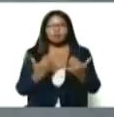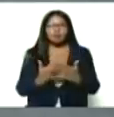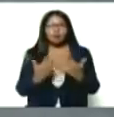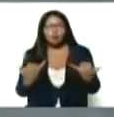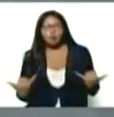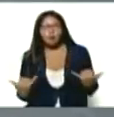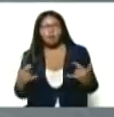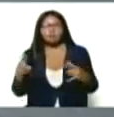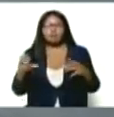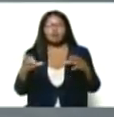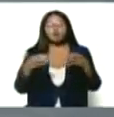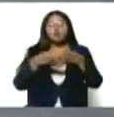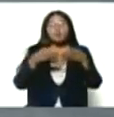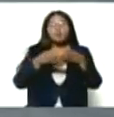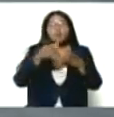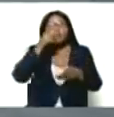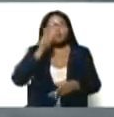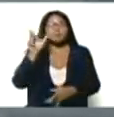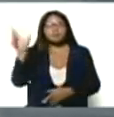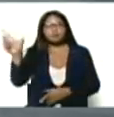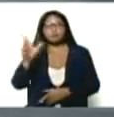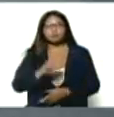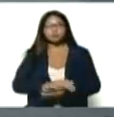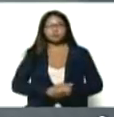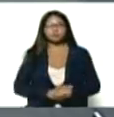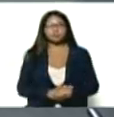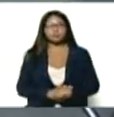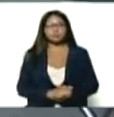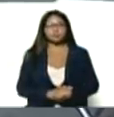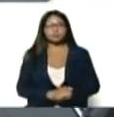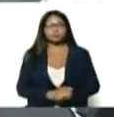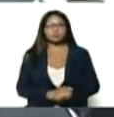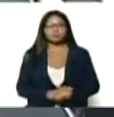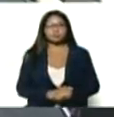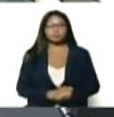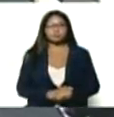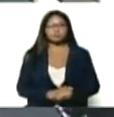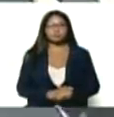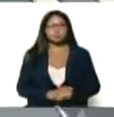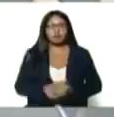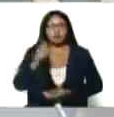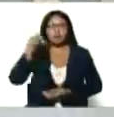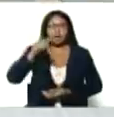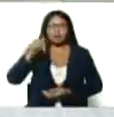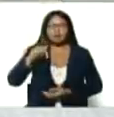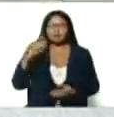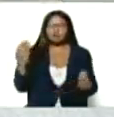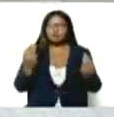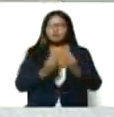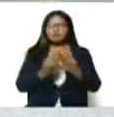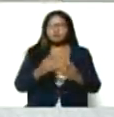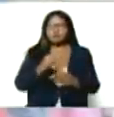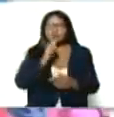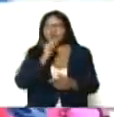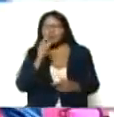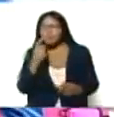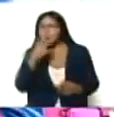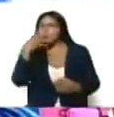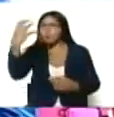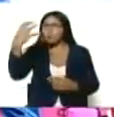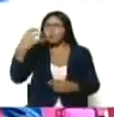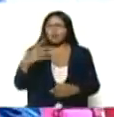Socialista Unido de Venezuela. Aquí está, ¿cómo es que la consigna de ustedes? Aquí